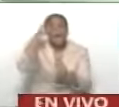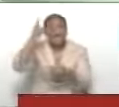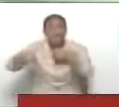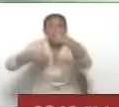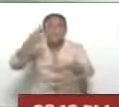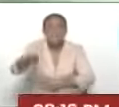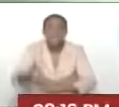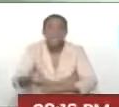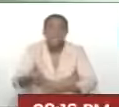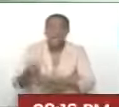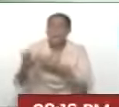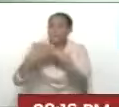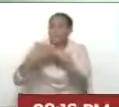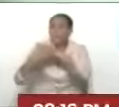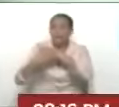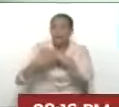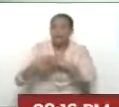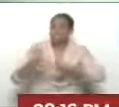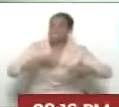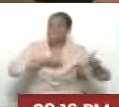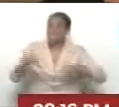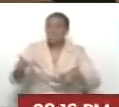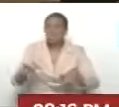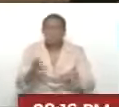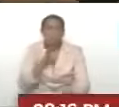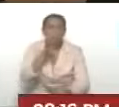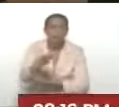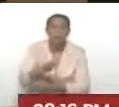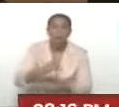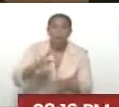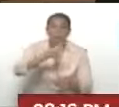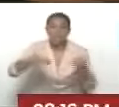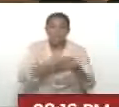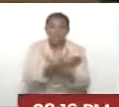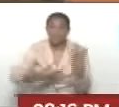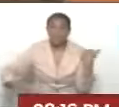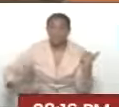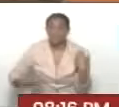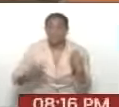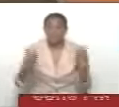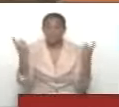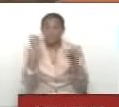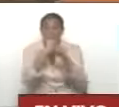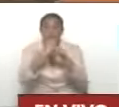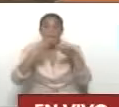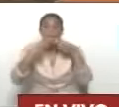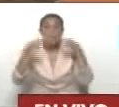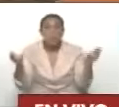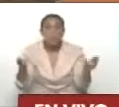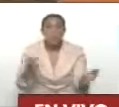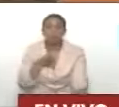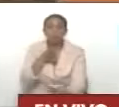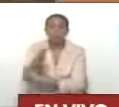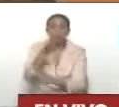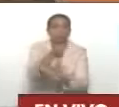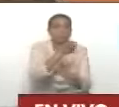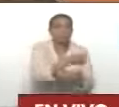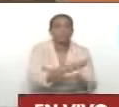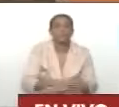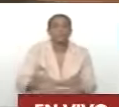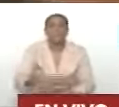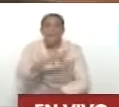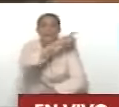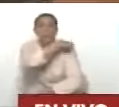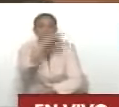en los siguientes llamados la vicepresidencia de Obras y Servicios Públicos, de la mano de que presidía el general en jefe del Ministerio de